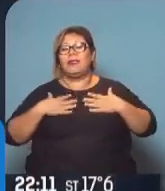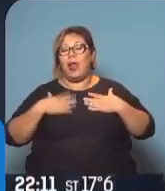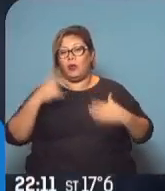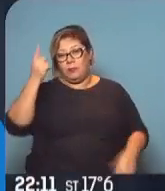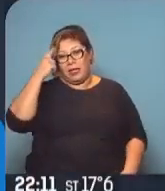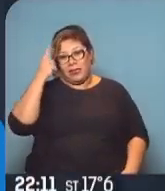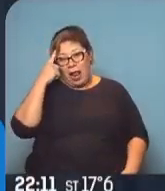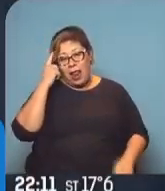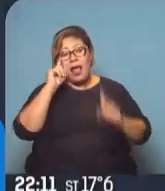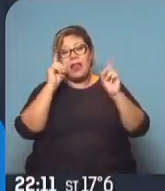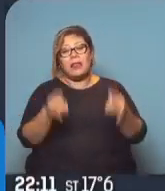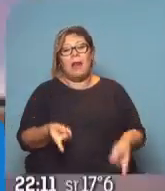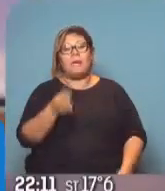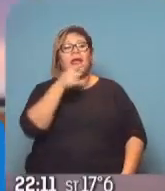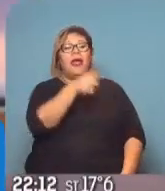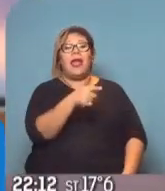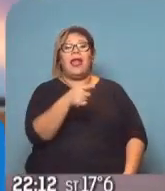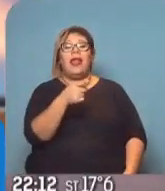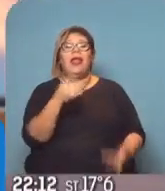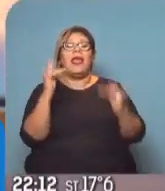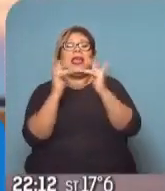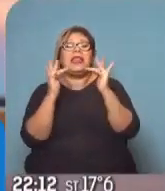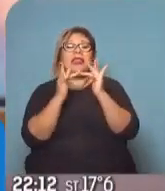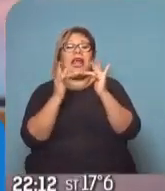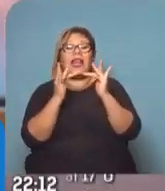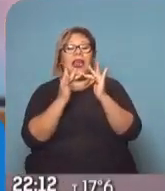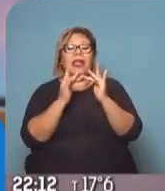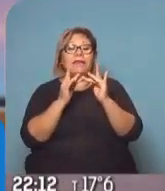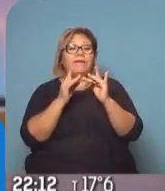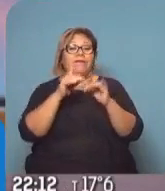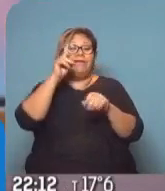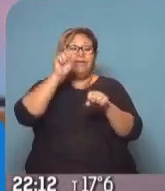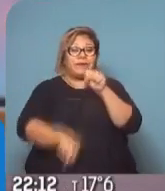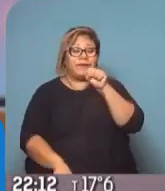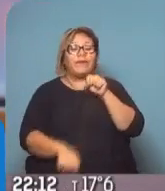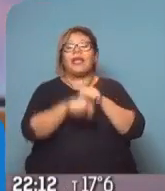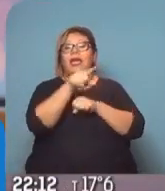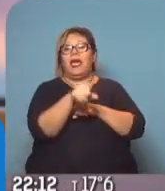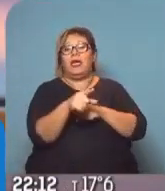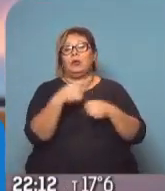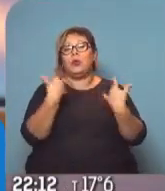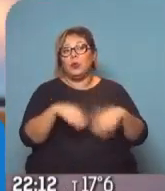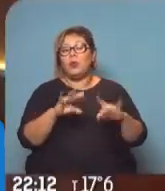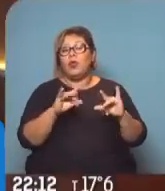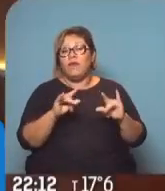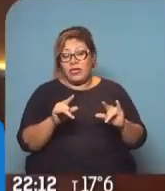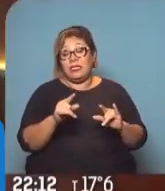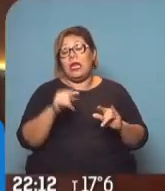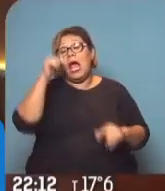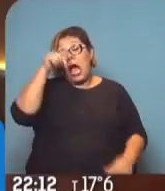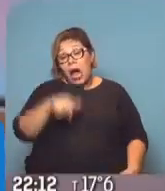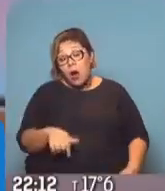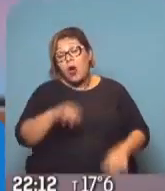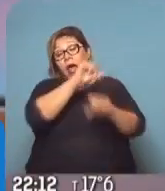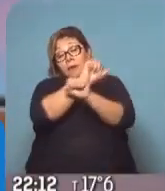significa estar desconectado de una computadora, es un golpe muy duro, pero por otro lado, finalmente va a recibir atención médica y